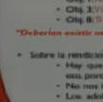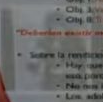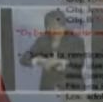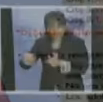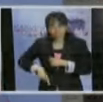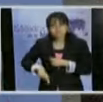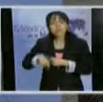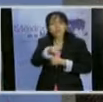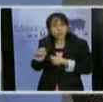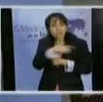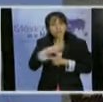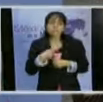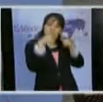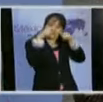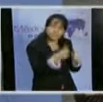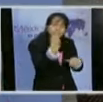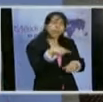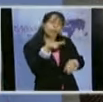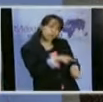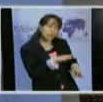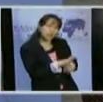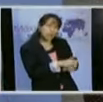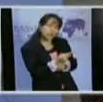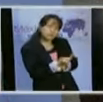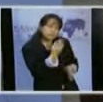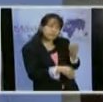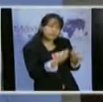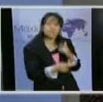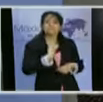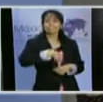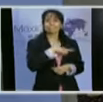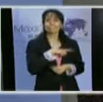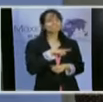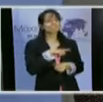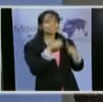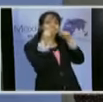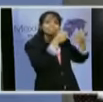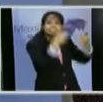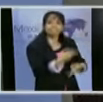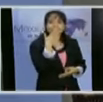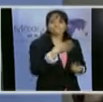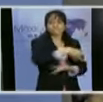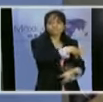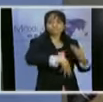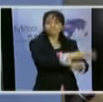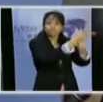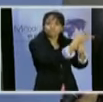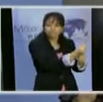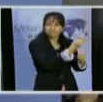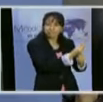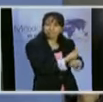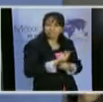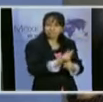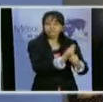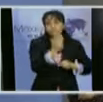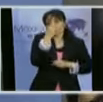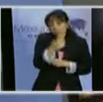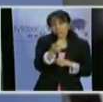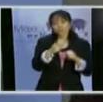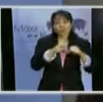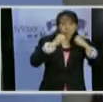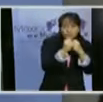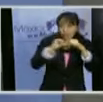necesidades. Creo que este ejercicio es el ejercicio y el esfuerzo que una gran cantidad de organizaciones de sociedad civil